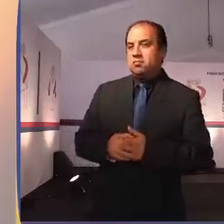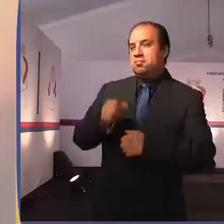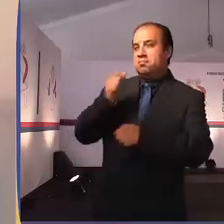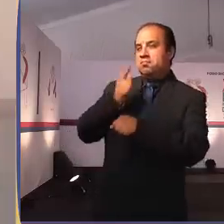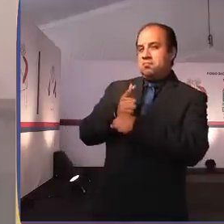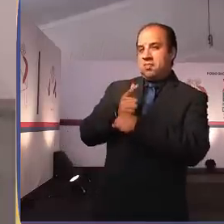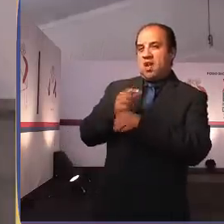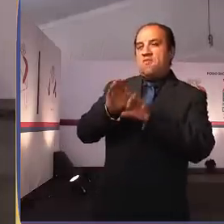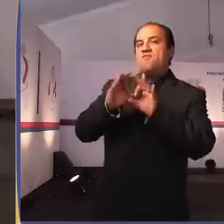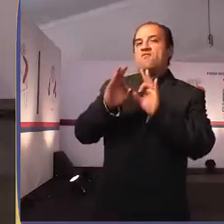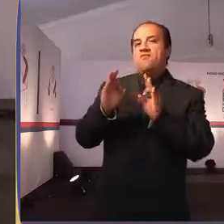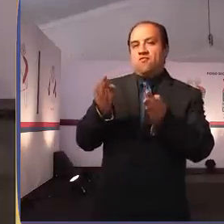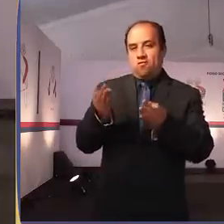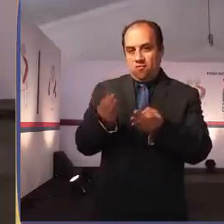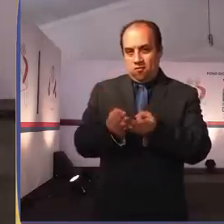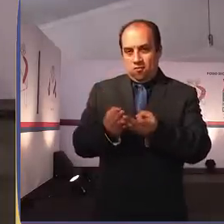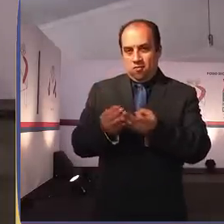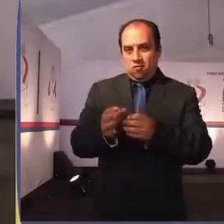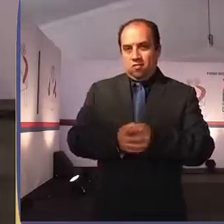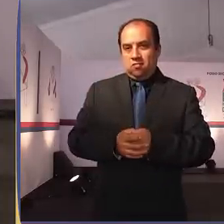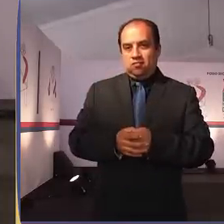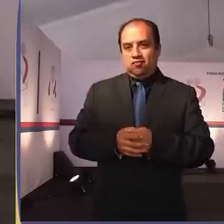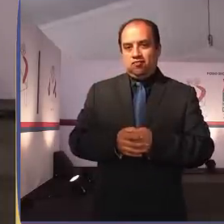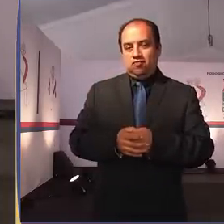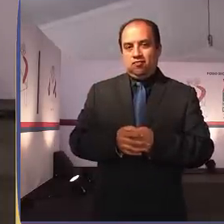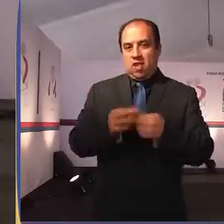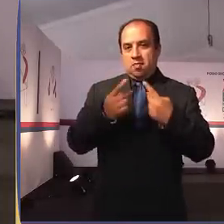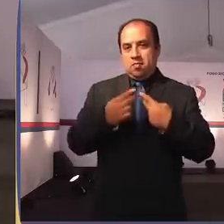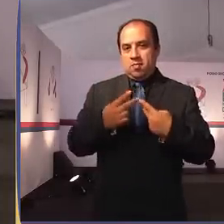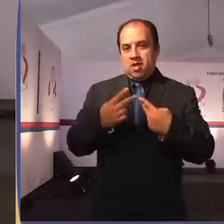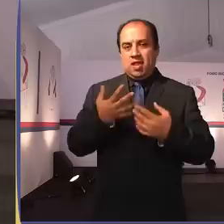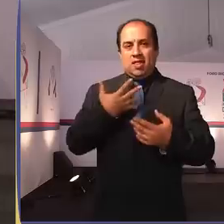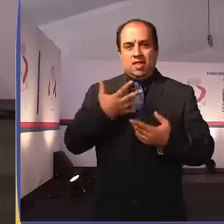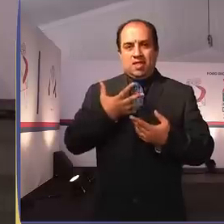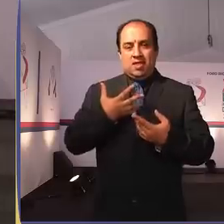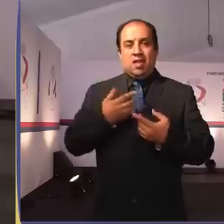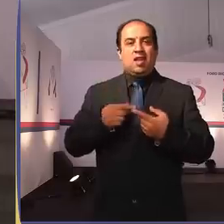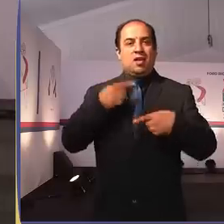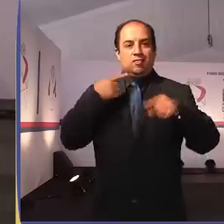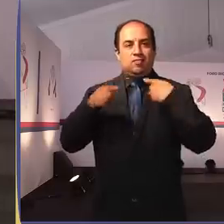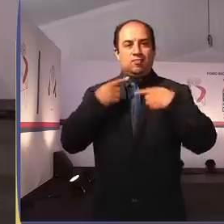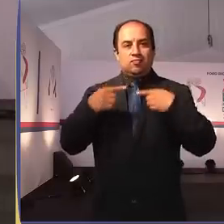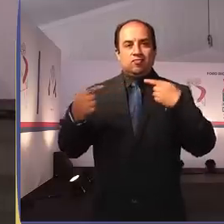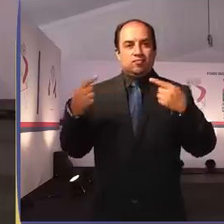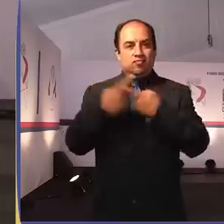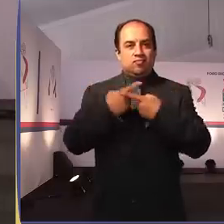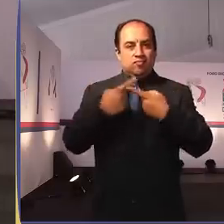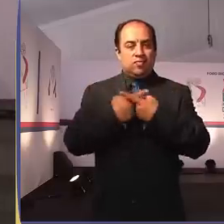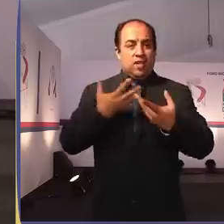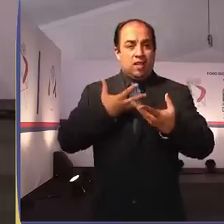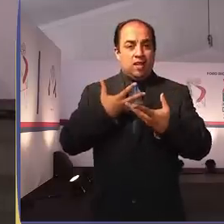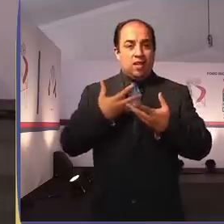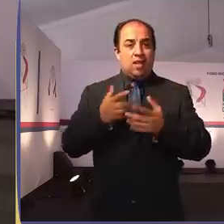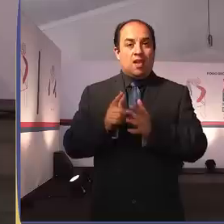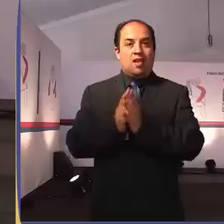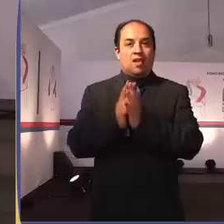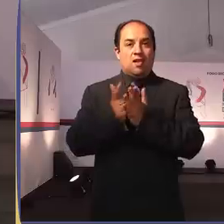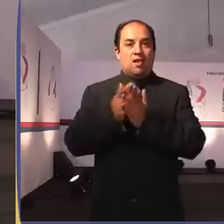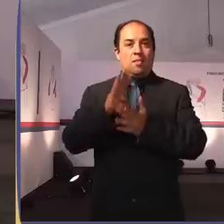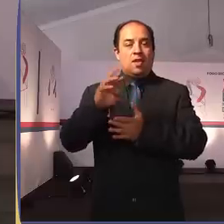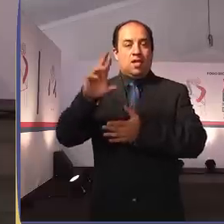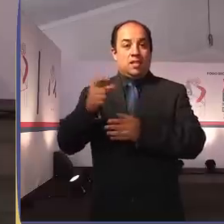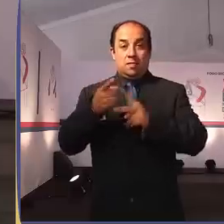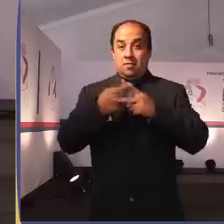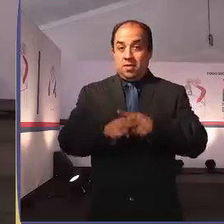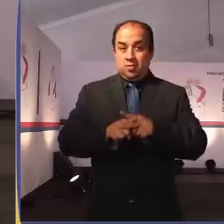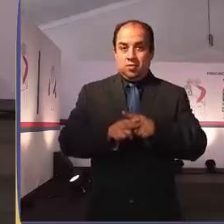del efecto disgregante que tiene el contradiscurso que está jugando Beatriz desde aquí, desde que empezó? Pues han